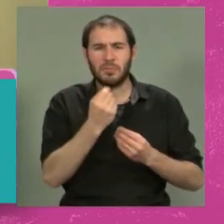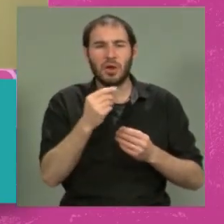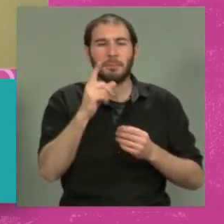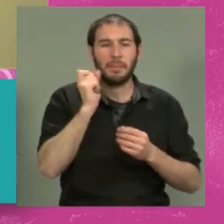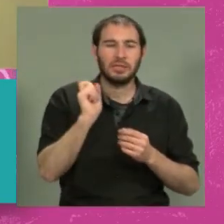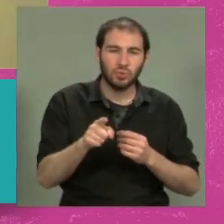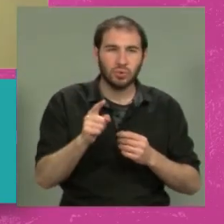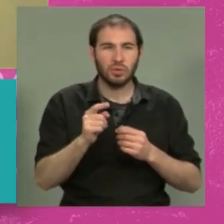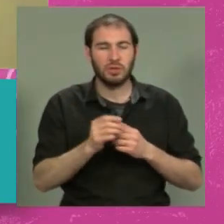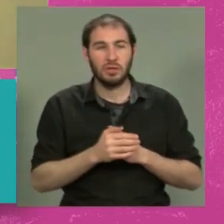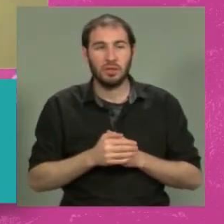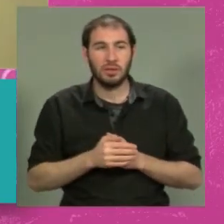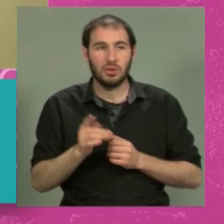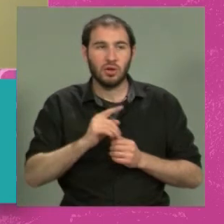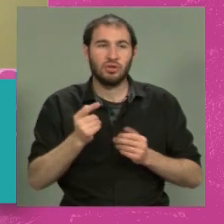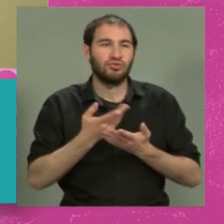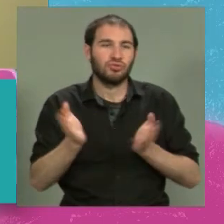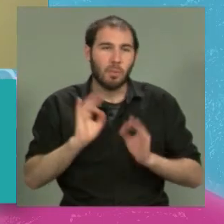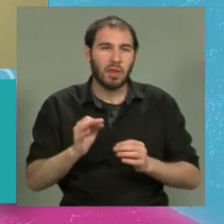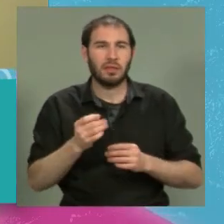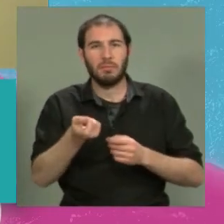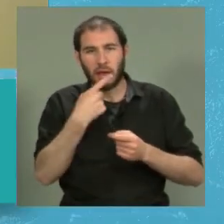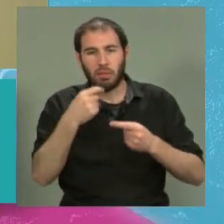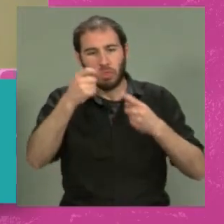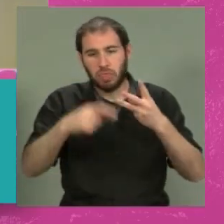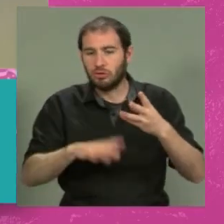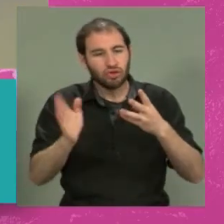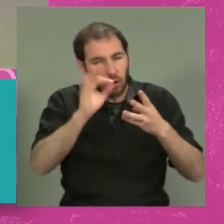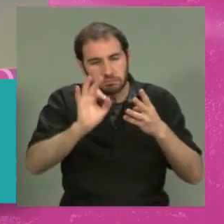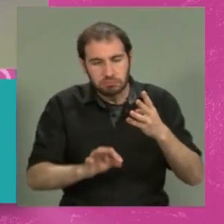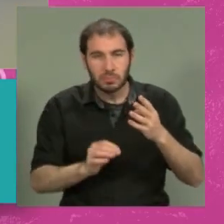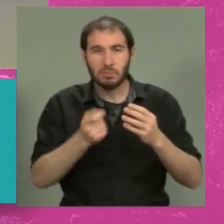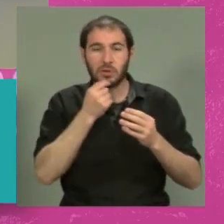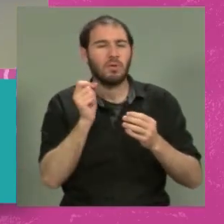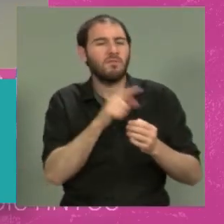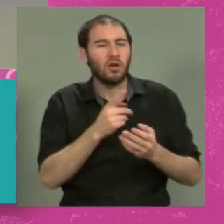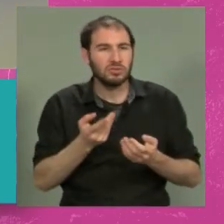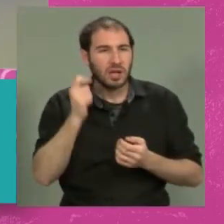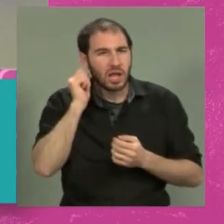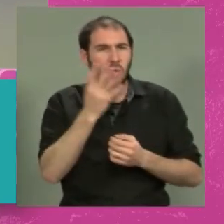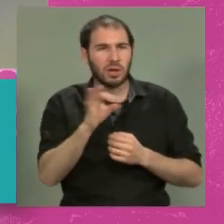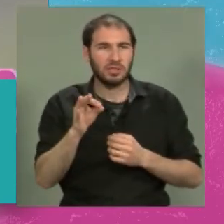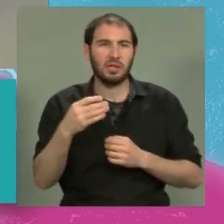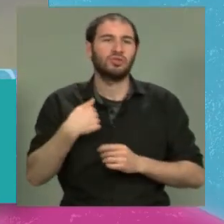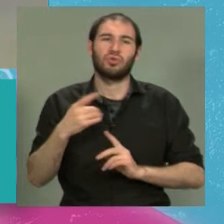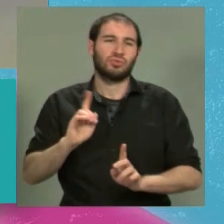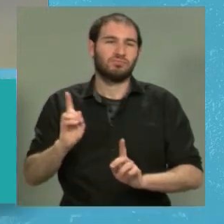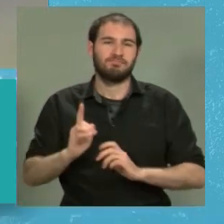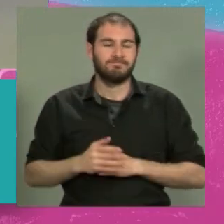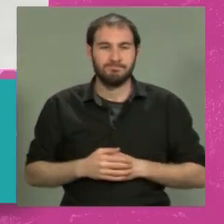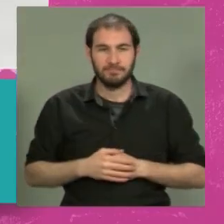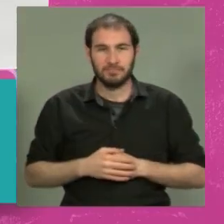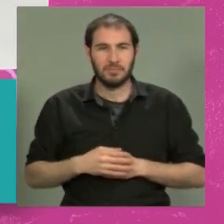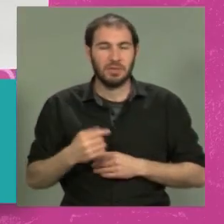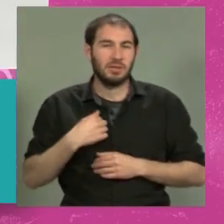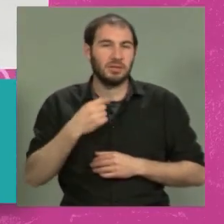papá tienen que hacerle todo, colocarle, medicarlo, que eso? Y si te sucediera a vos con 40, no, quiero,